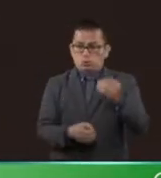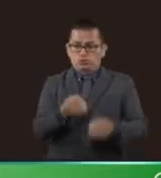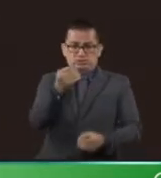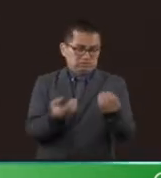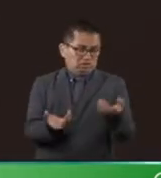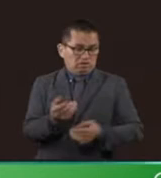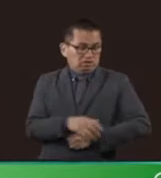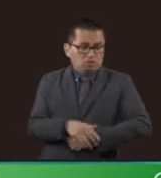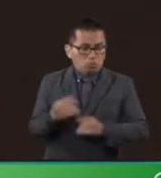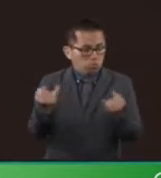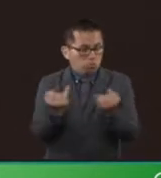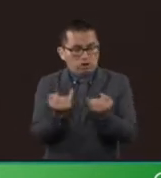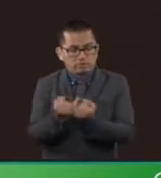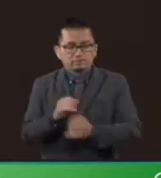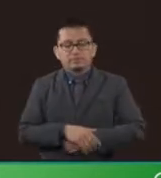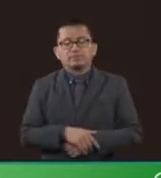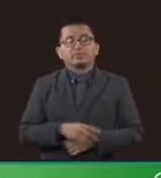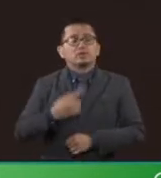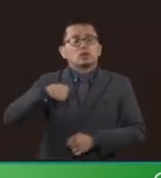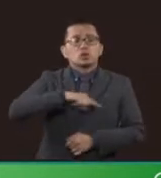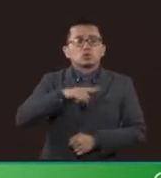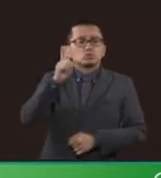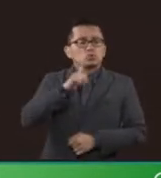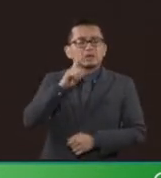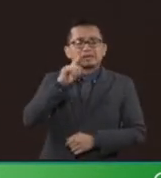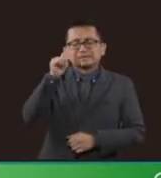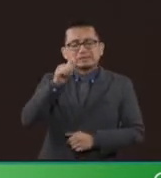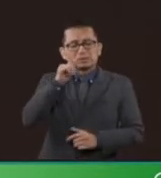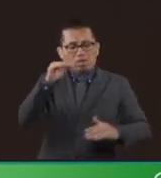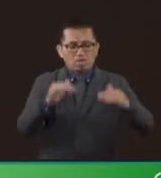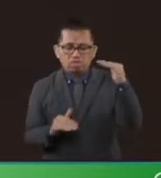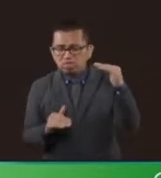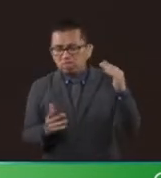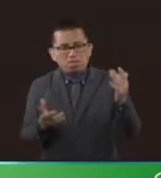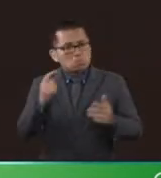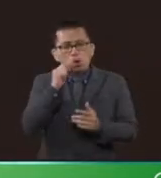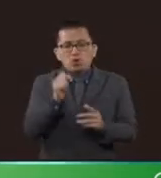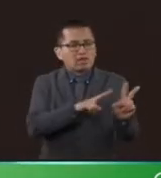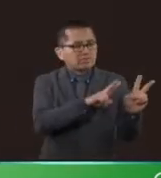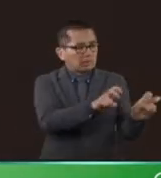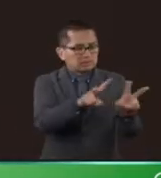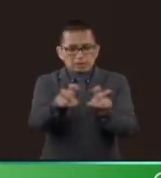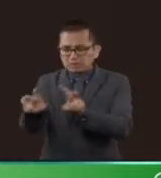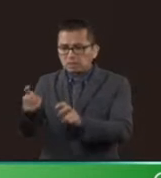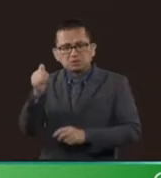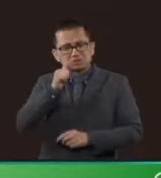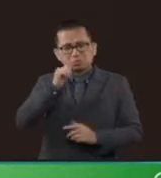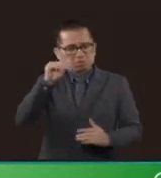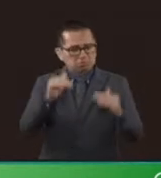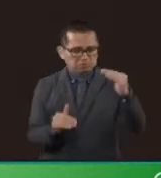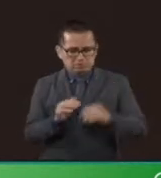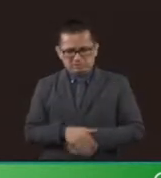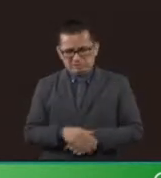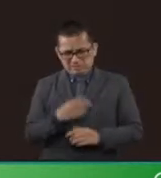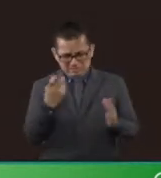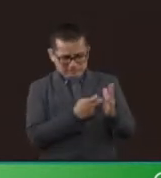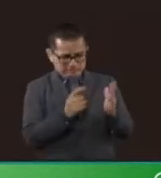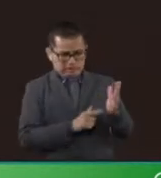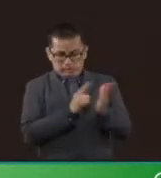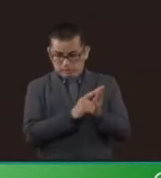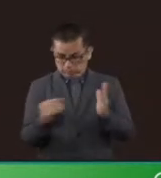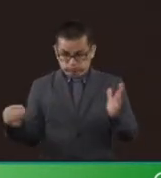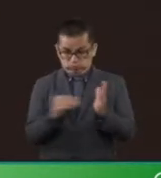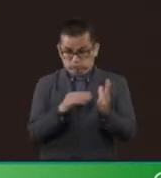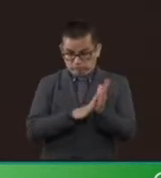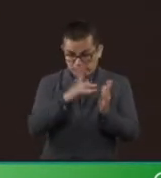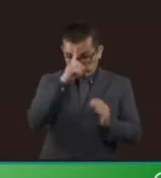vivimos en condiciones de desigualdad en todos los ámbitos de nuestras vidas y esta reforma ha sido ciega ante esto la